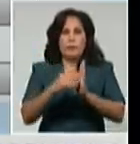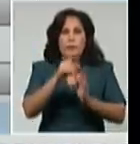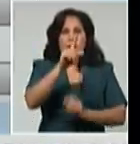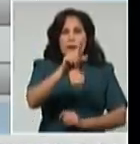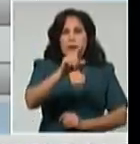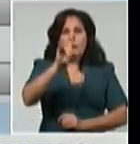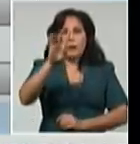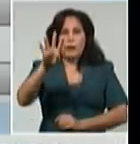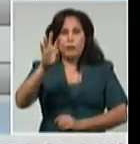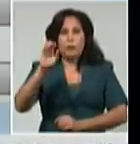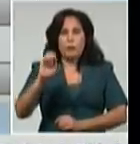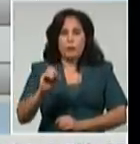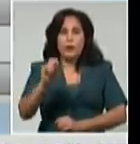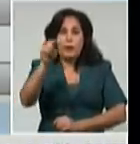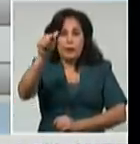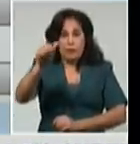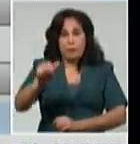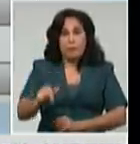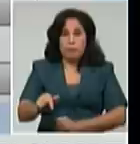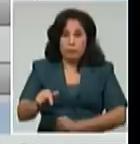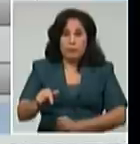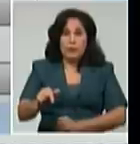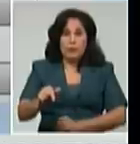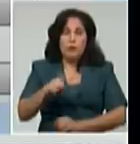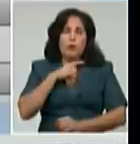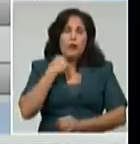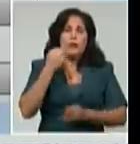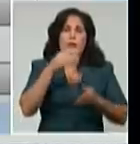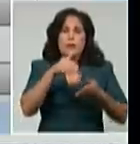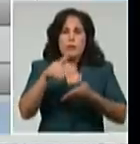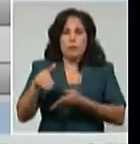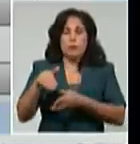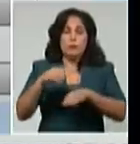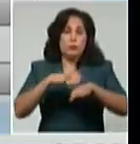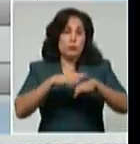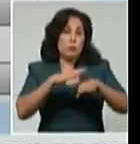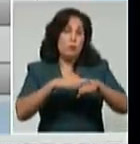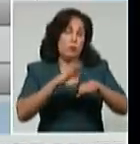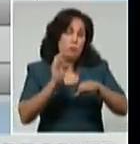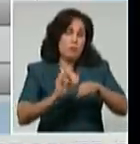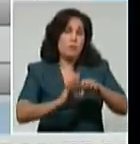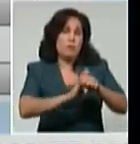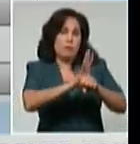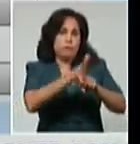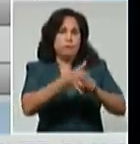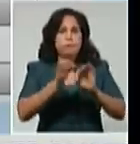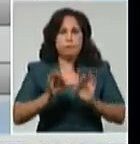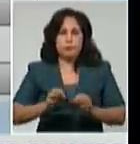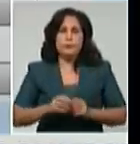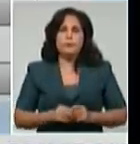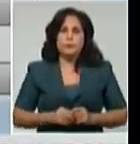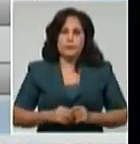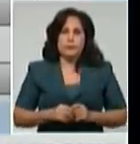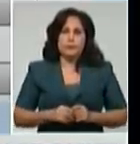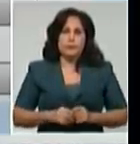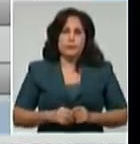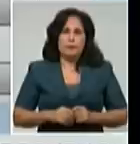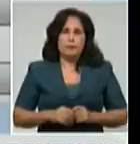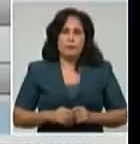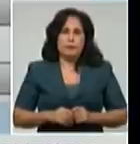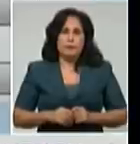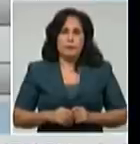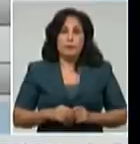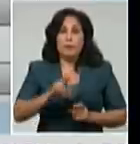1.093.140 personas que han perdido la vida como consecuencia de esta enfermedad. Estamos hablando del